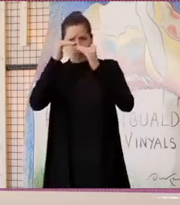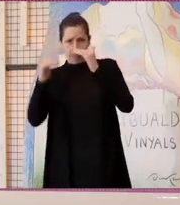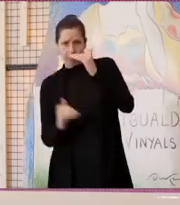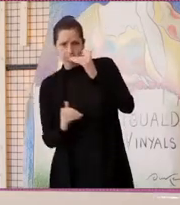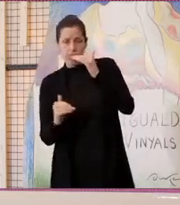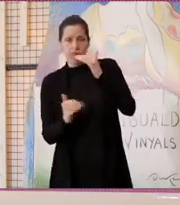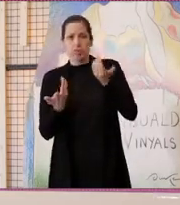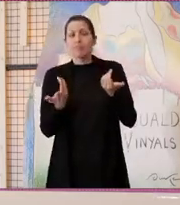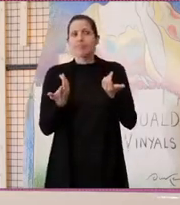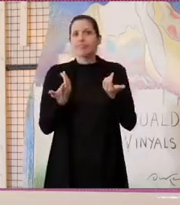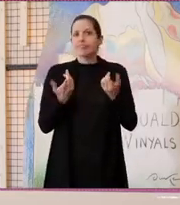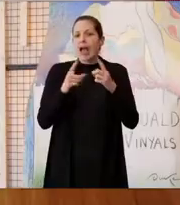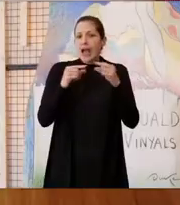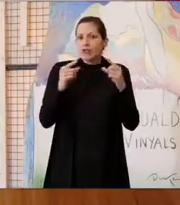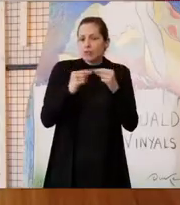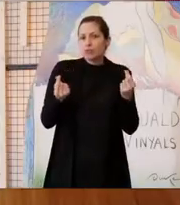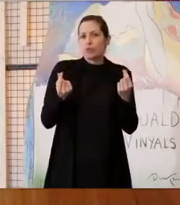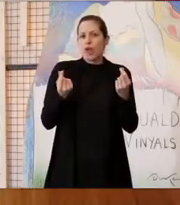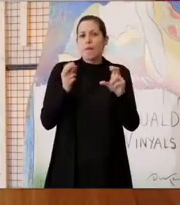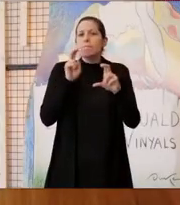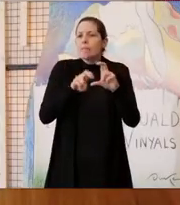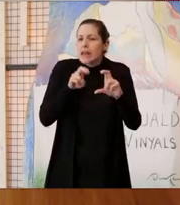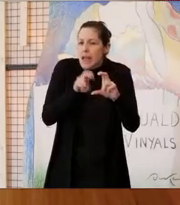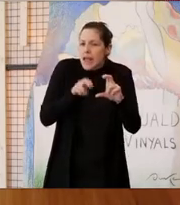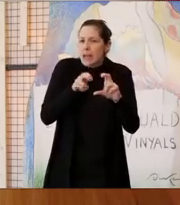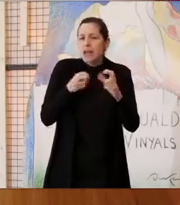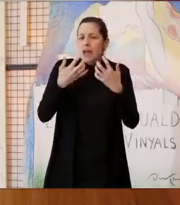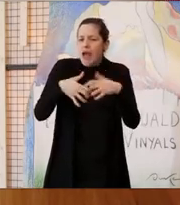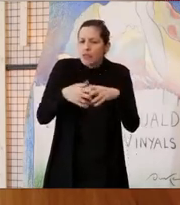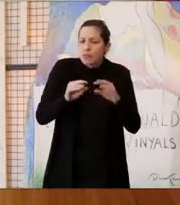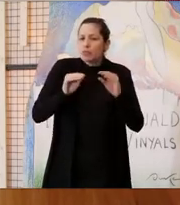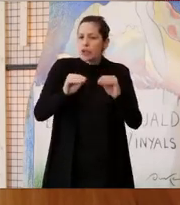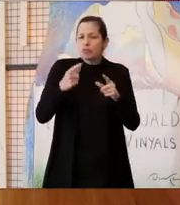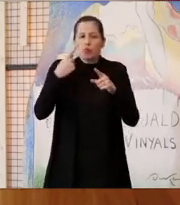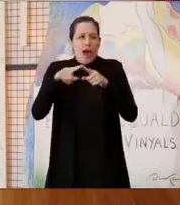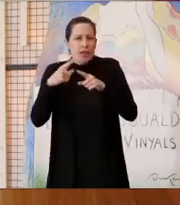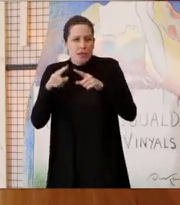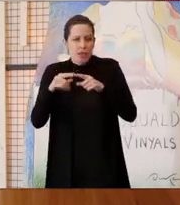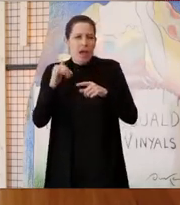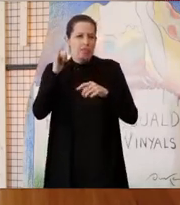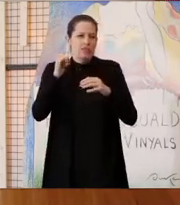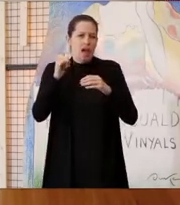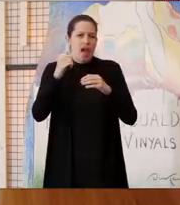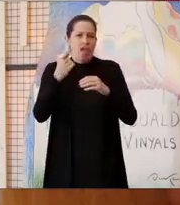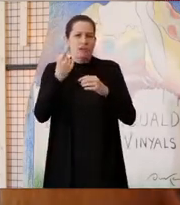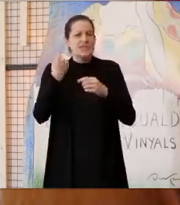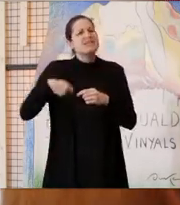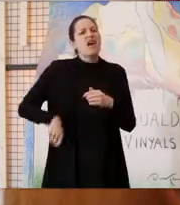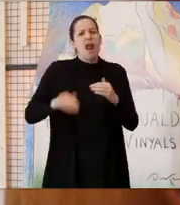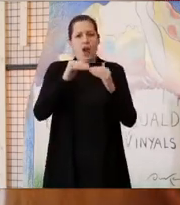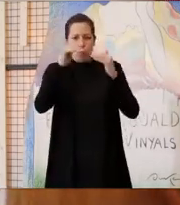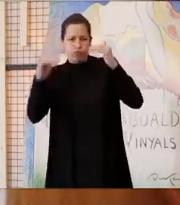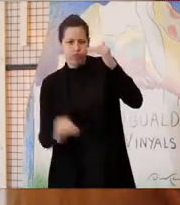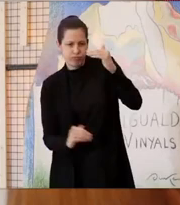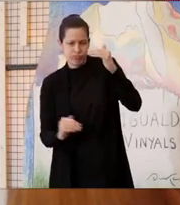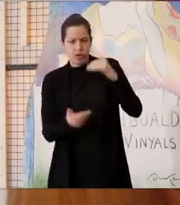por tradición por industria minería siderurgia todas las actividades de una brecha salarial importante entonces lo que hemos